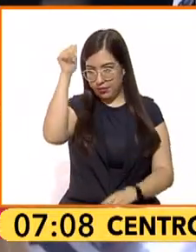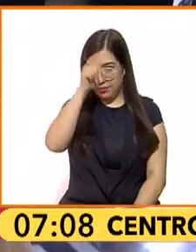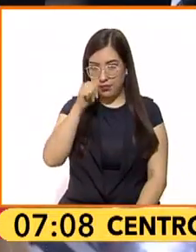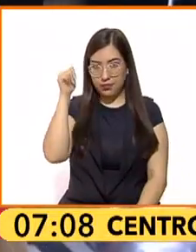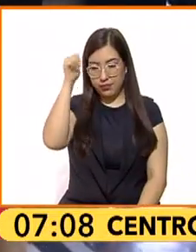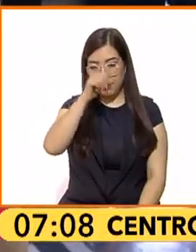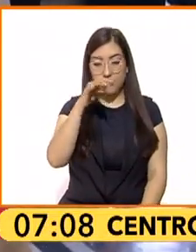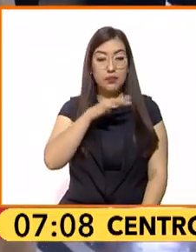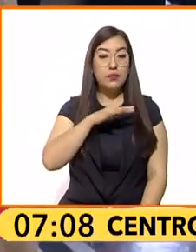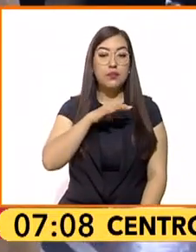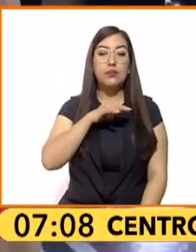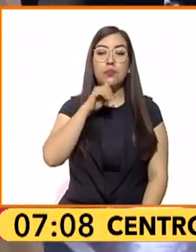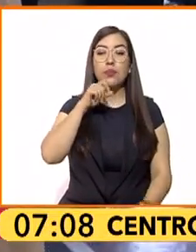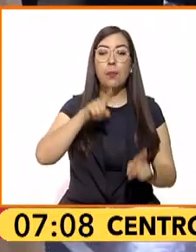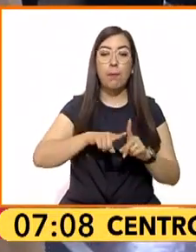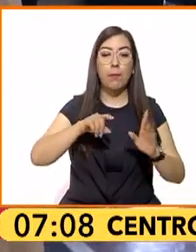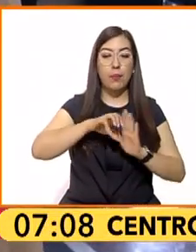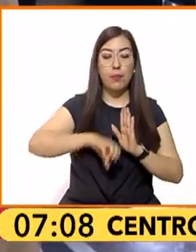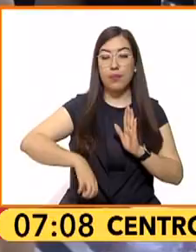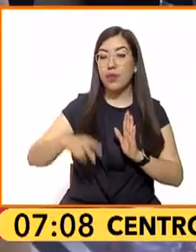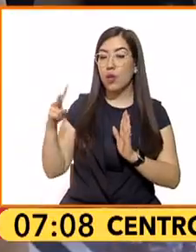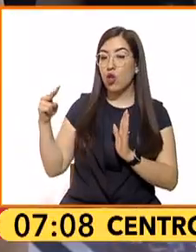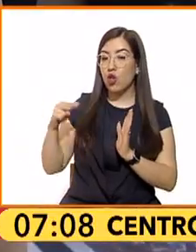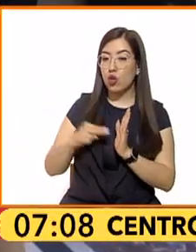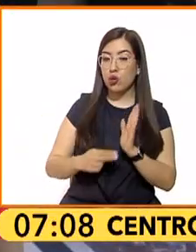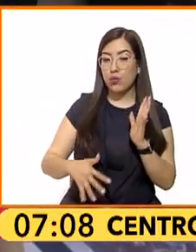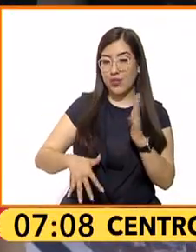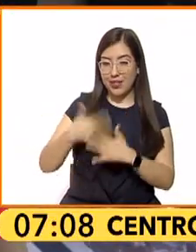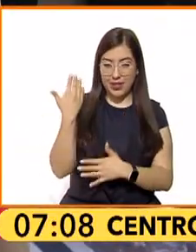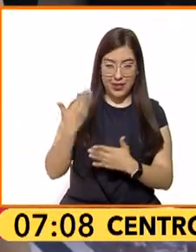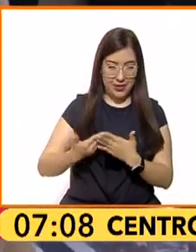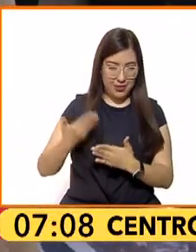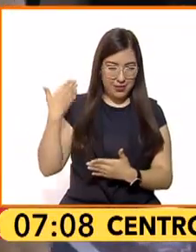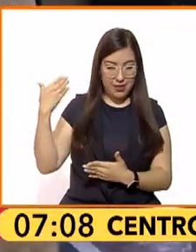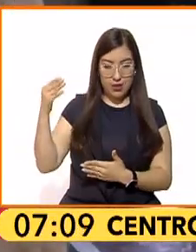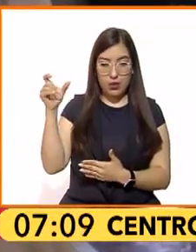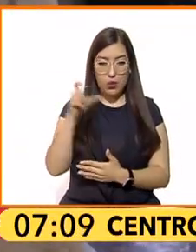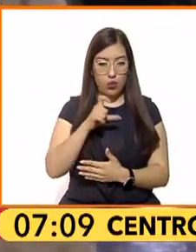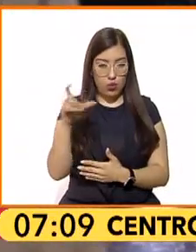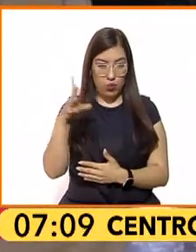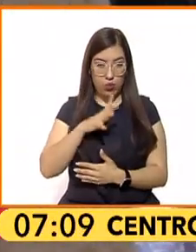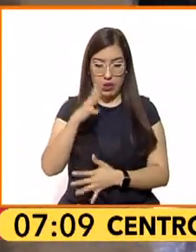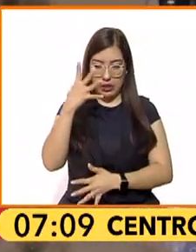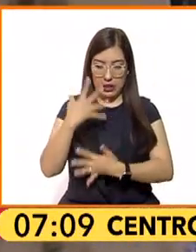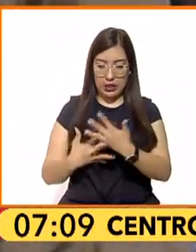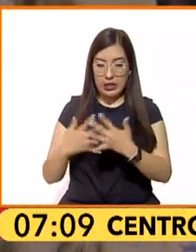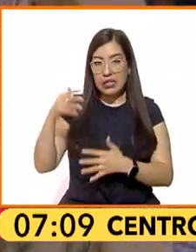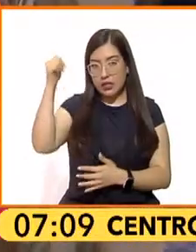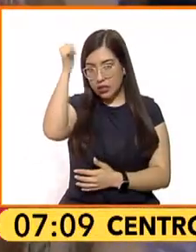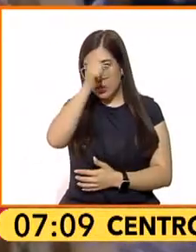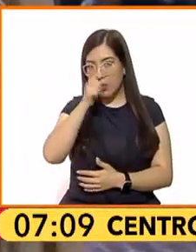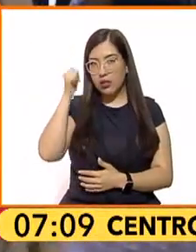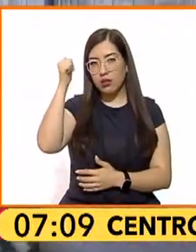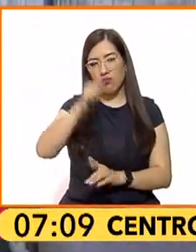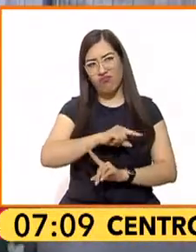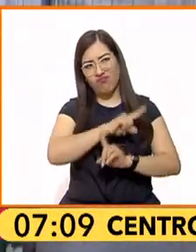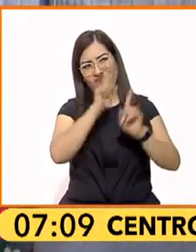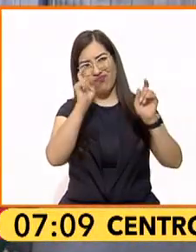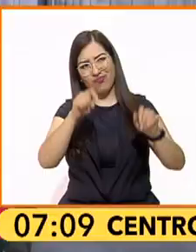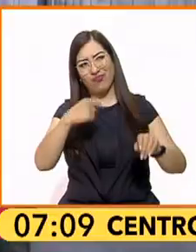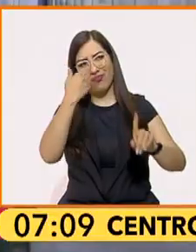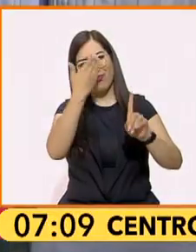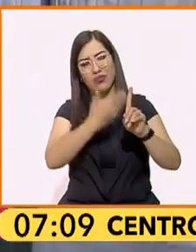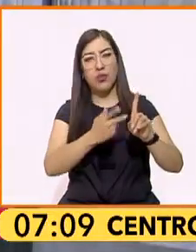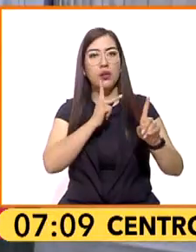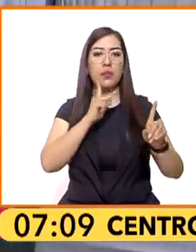En el 2015, en el Sínodo sobre la Familia, alrededor de 15 cardenales cuestionan durísimamente al Papa, entre